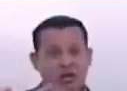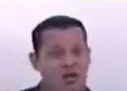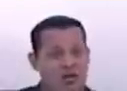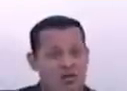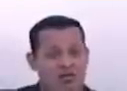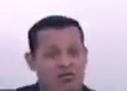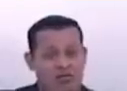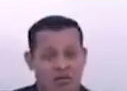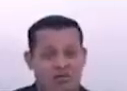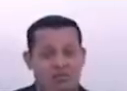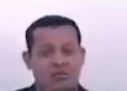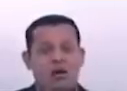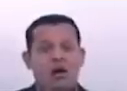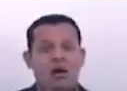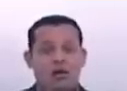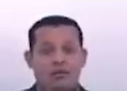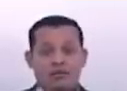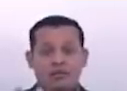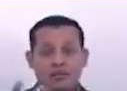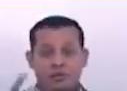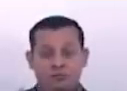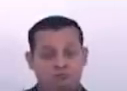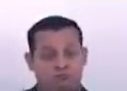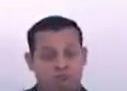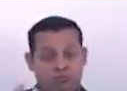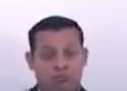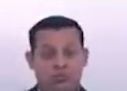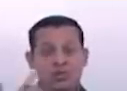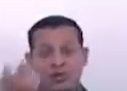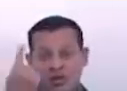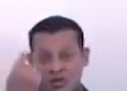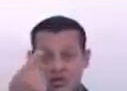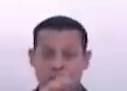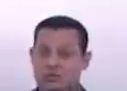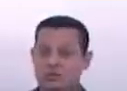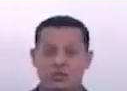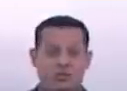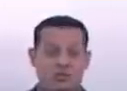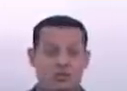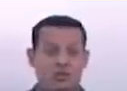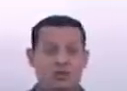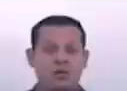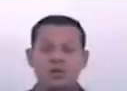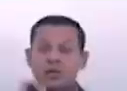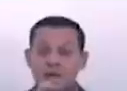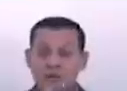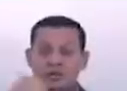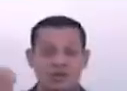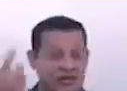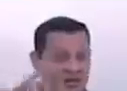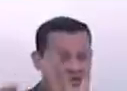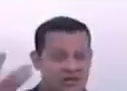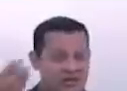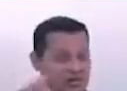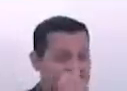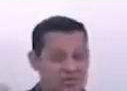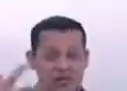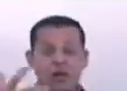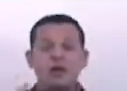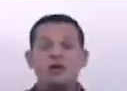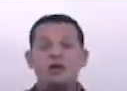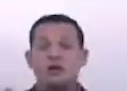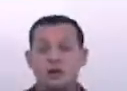poquito en este pleno y entender que los salvadoreños lo que están diciéndonos es incluso